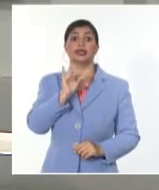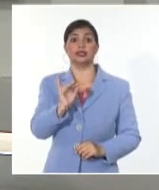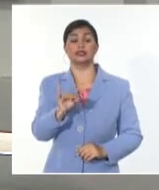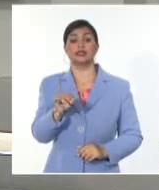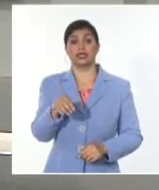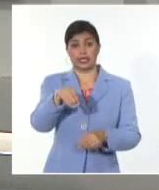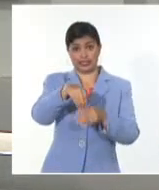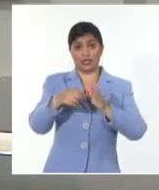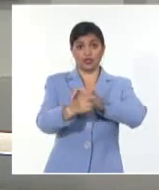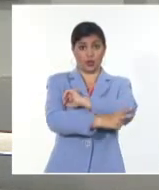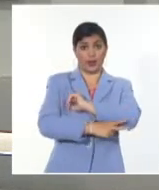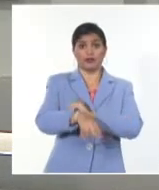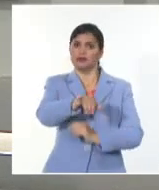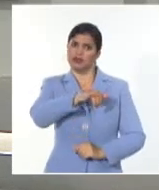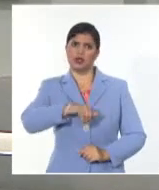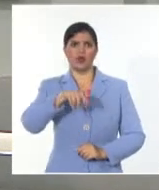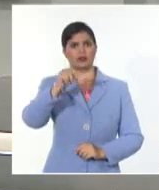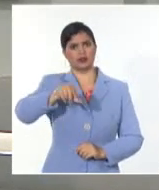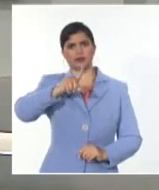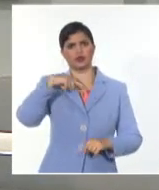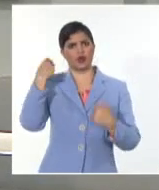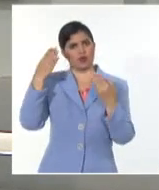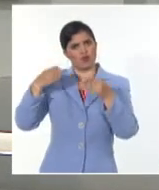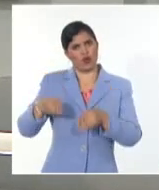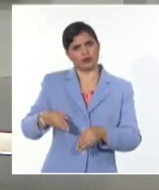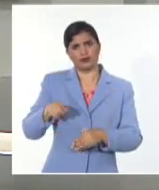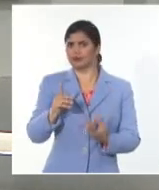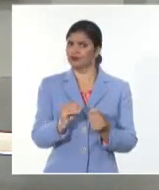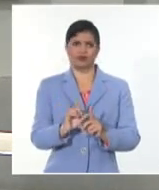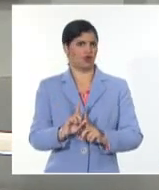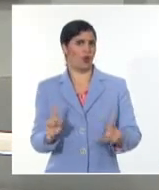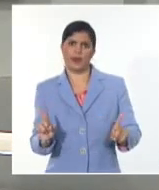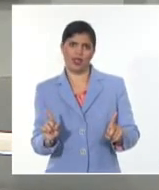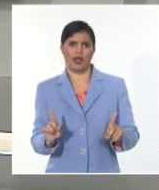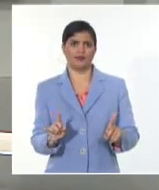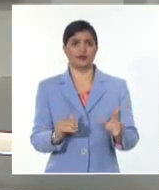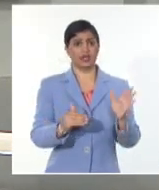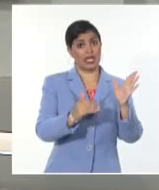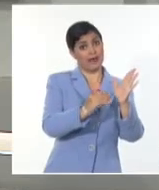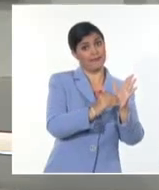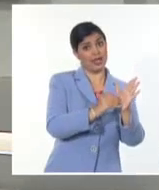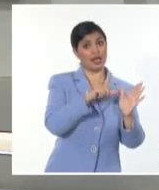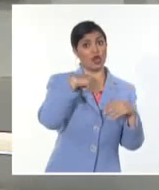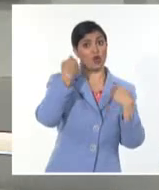desproporcionadamente desfavorable a los palestinos? Solo en este caso es 1.000 muertos israelíes contra